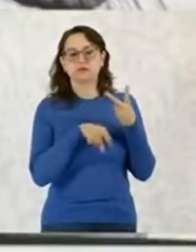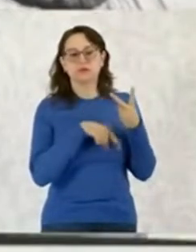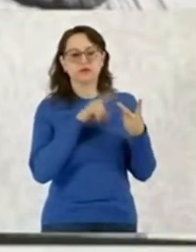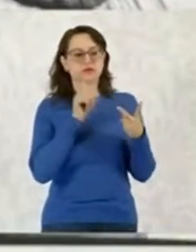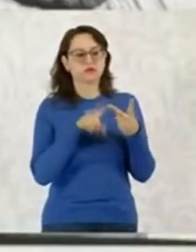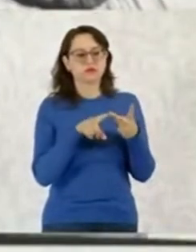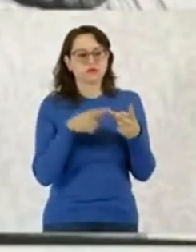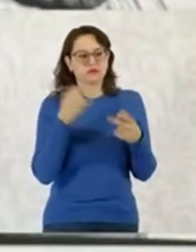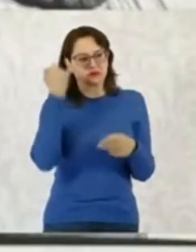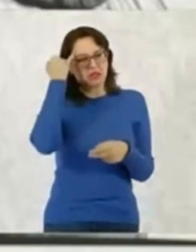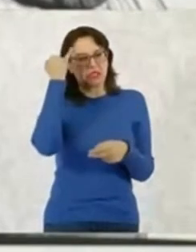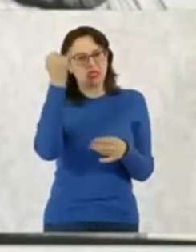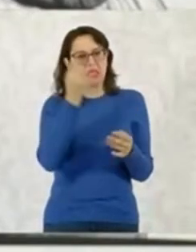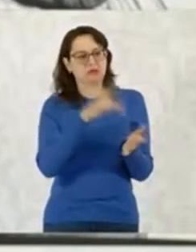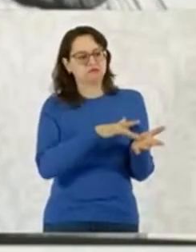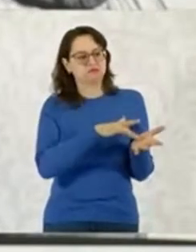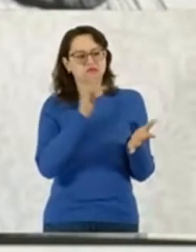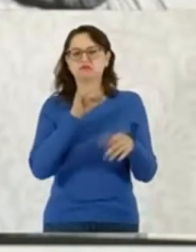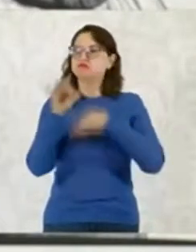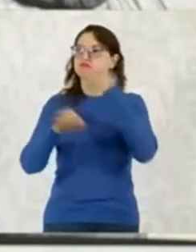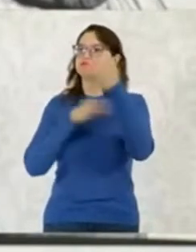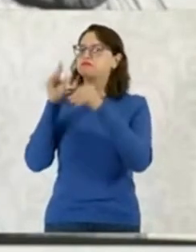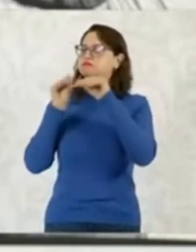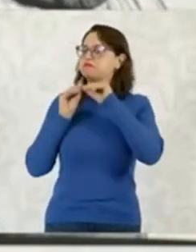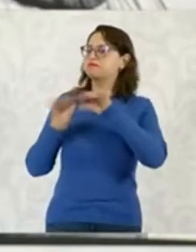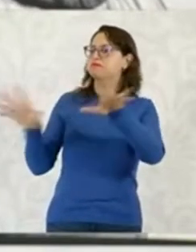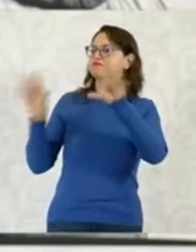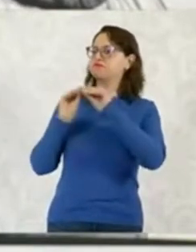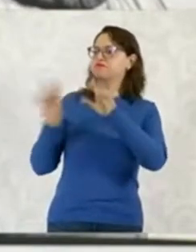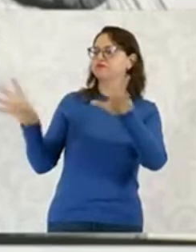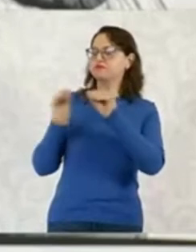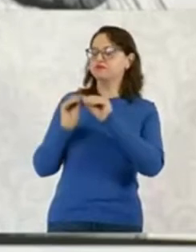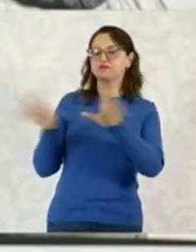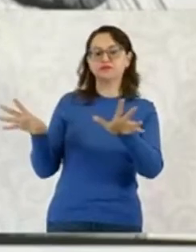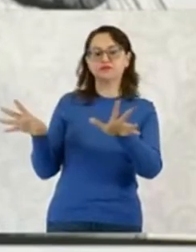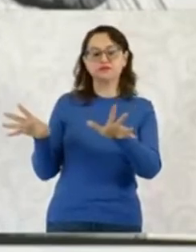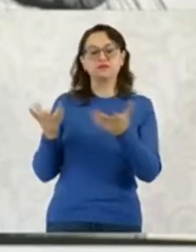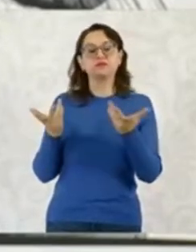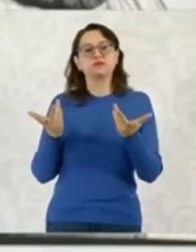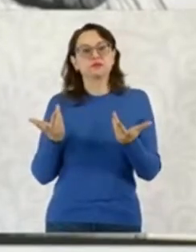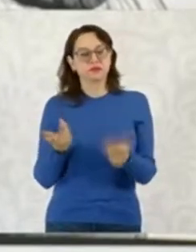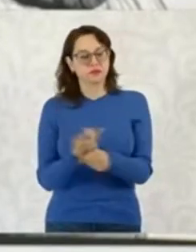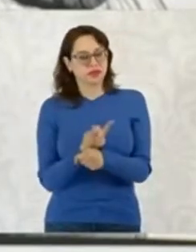comienzan a difundir una nota. ¿Por qué un periodista?